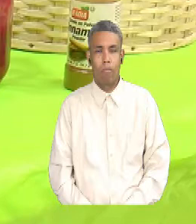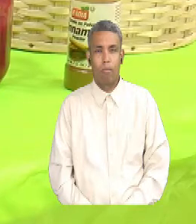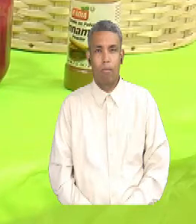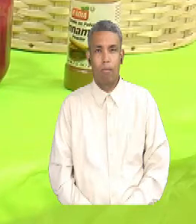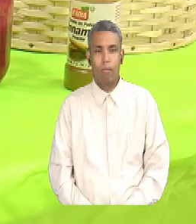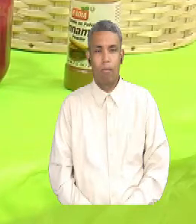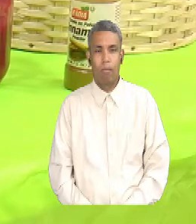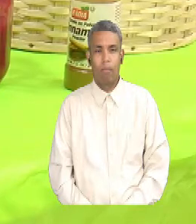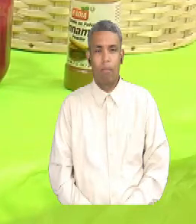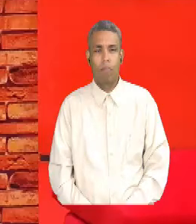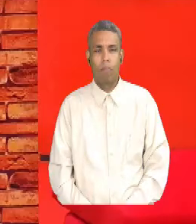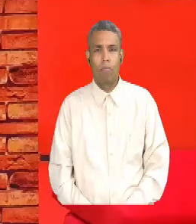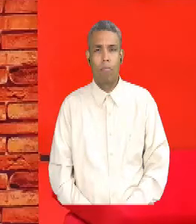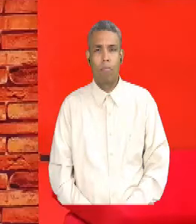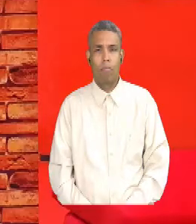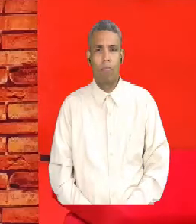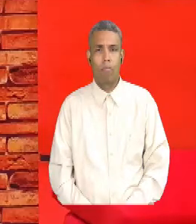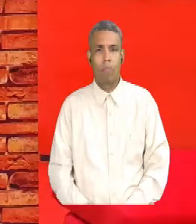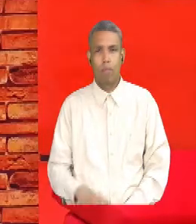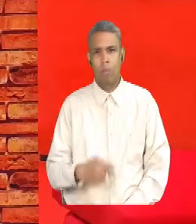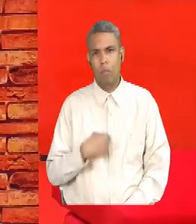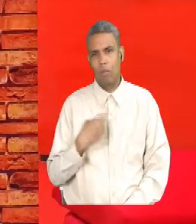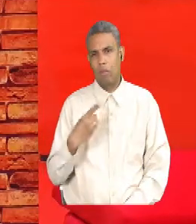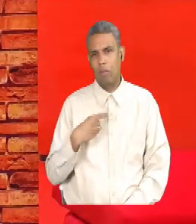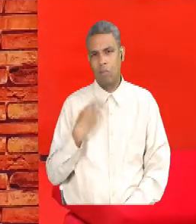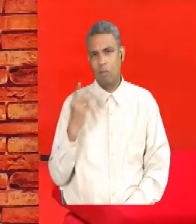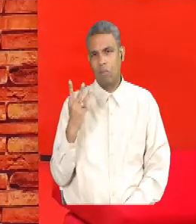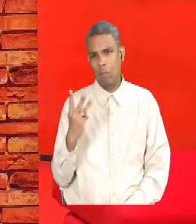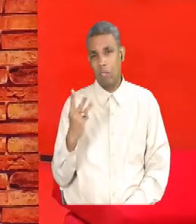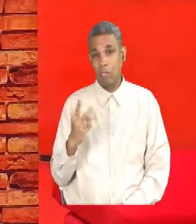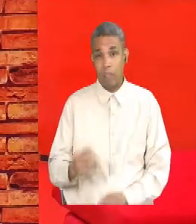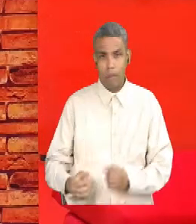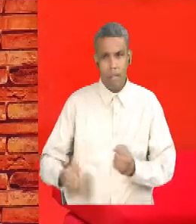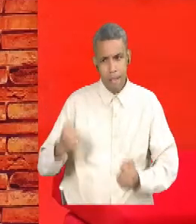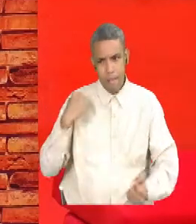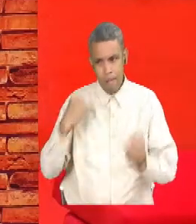Generalmente desayuno con tres antes de entrenar.